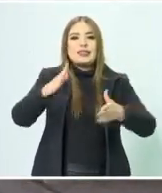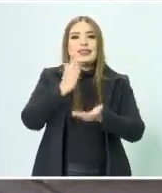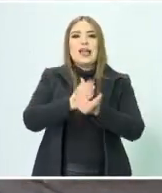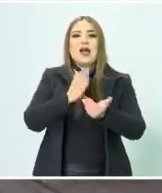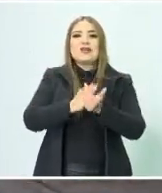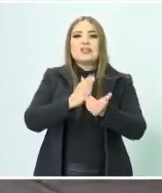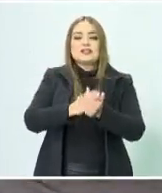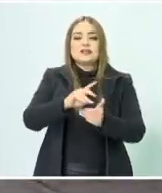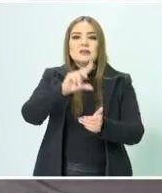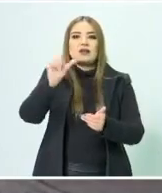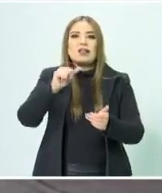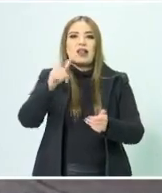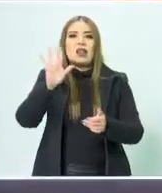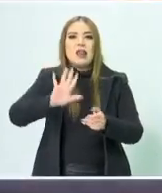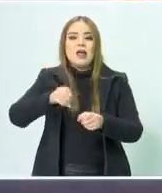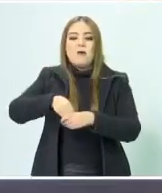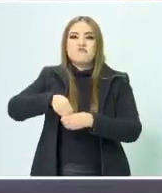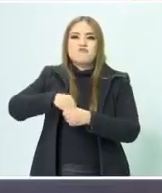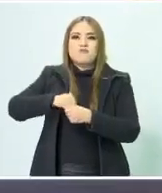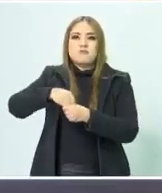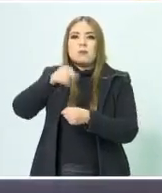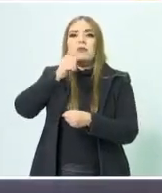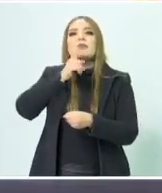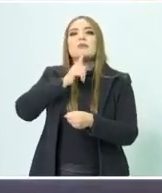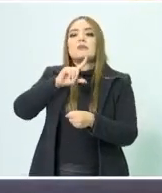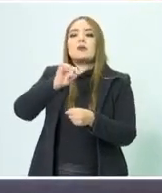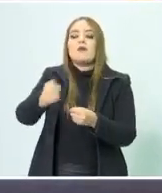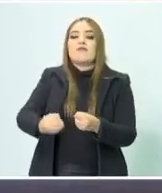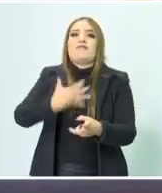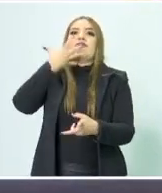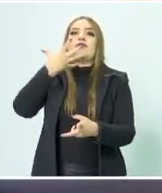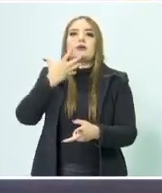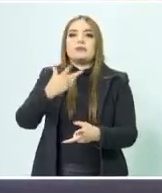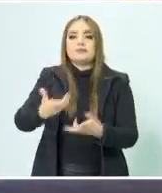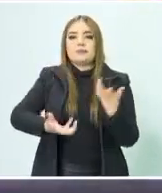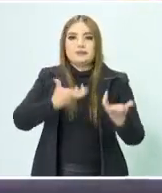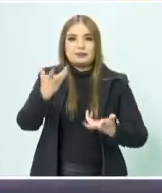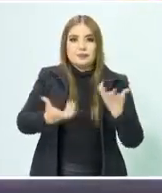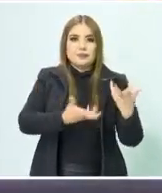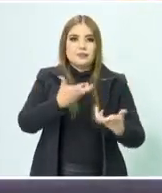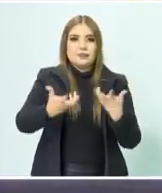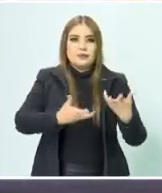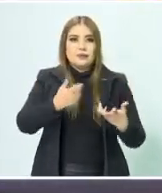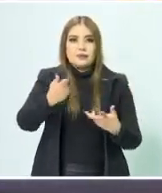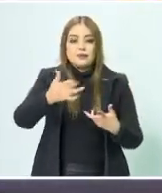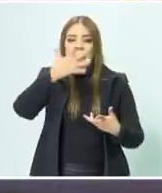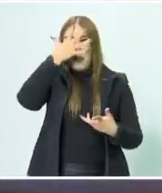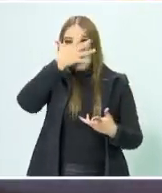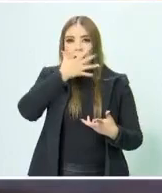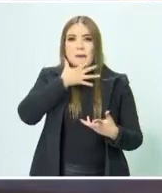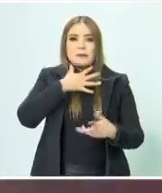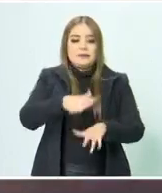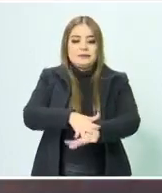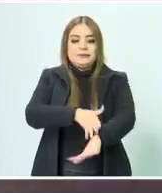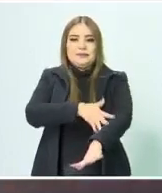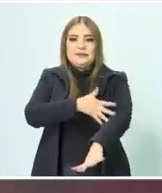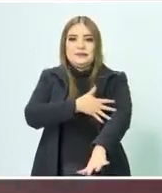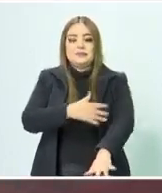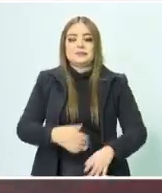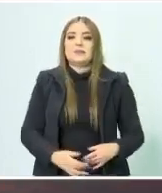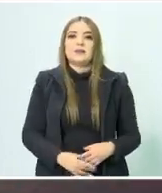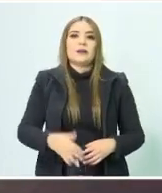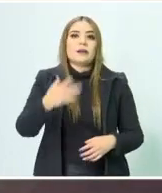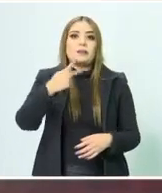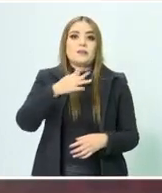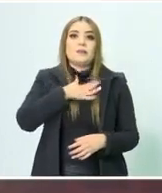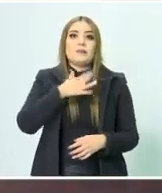Presuntamente debido a la acumulación de gas, ocurrió el accidente y las llamas alcanzaron a lesionar a Christopher en el rostro y brazo derecho. Afortunadamente,